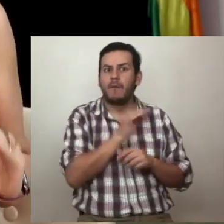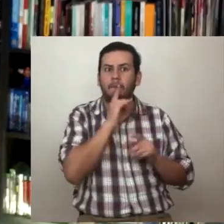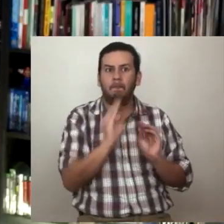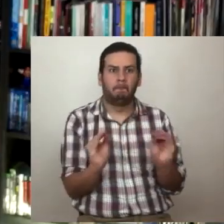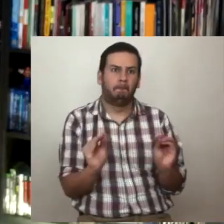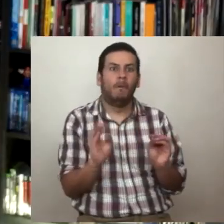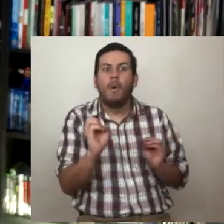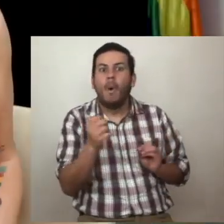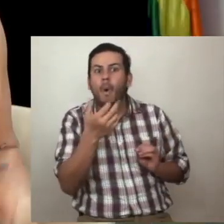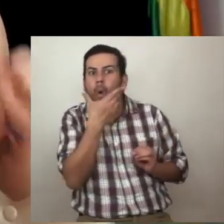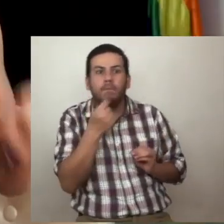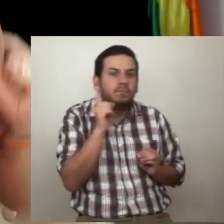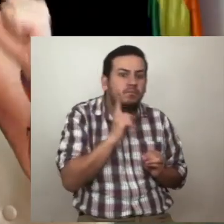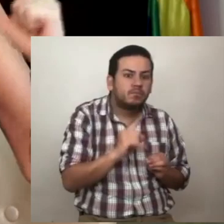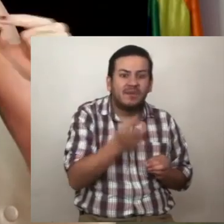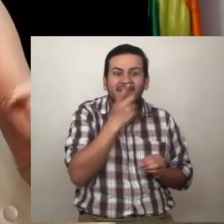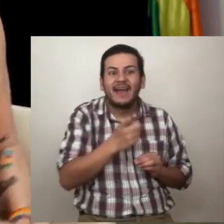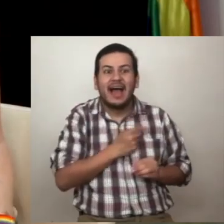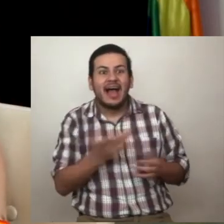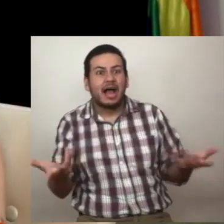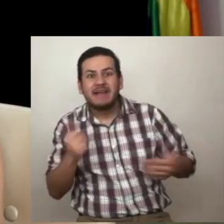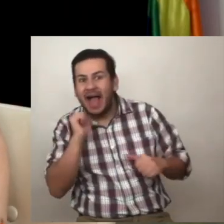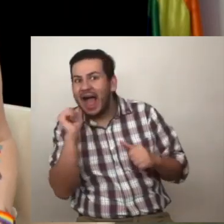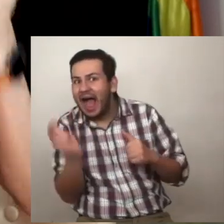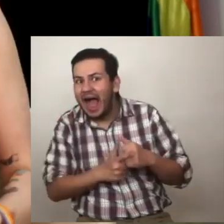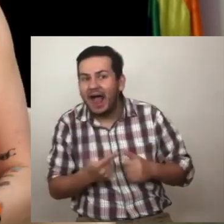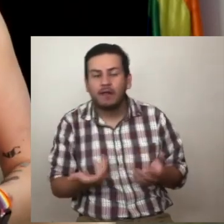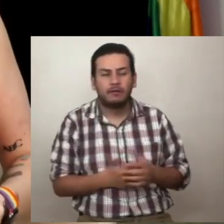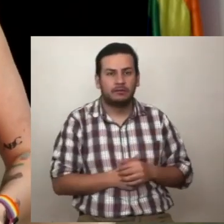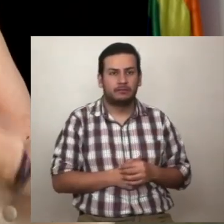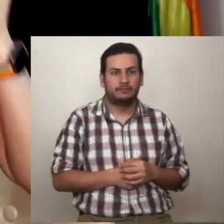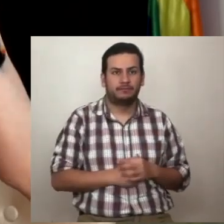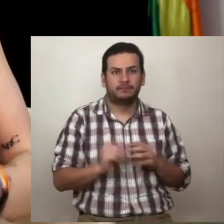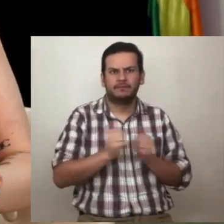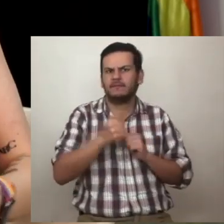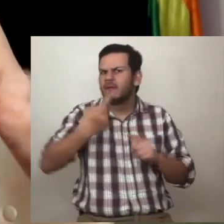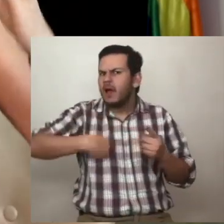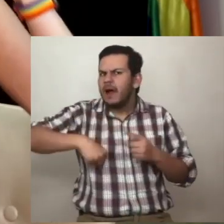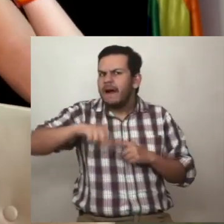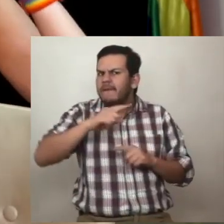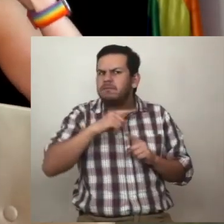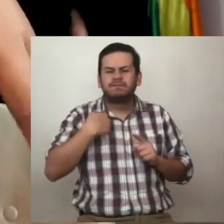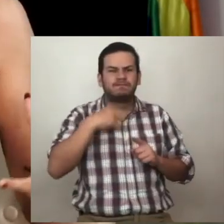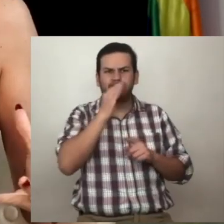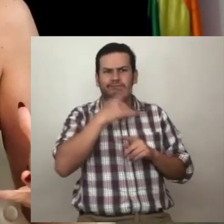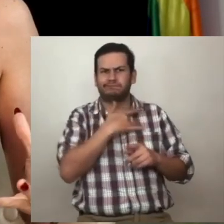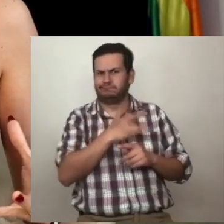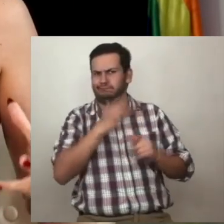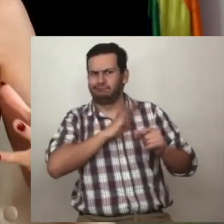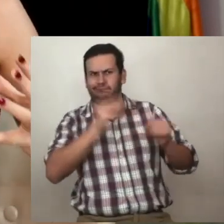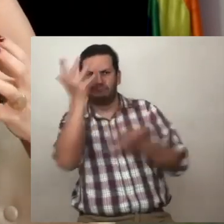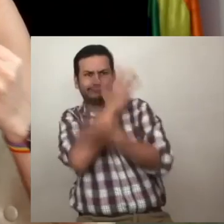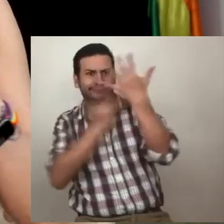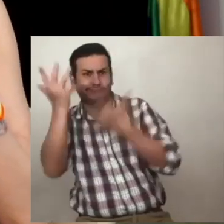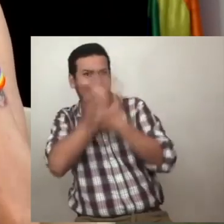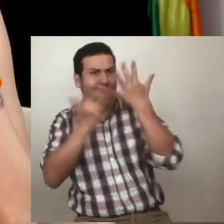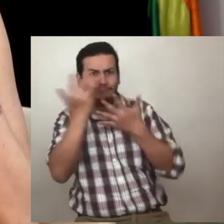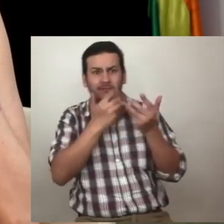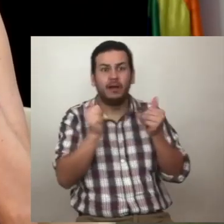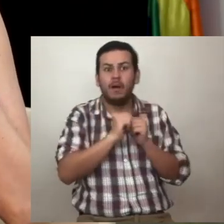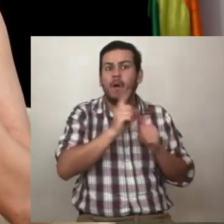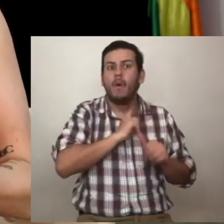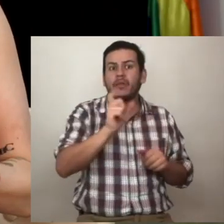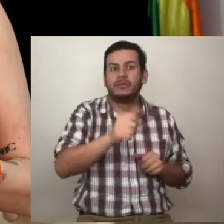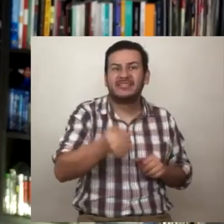quedar callado? Hombres, mujeres, hombres, mujeres. Ya mismo alguien dígame si es hombre, es mujer. Me consta que hay gente que genuinamente entra en este estado de confusión al mero momento